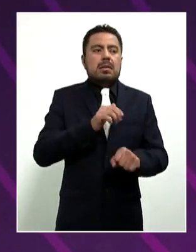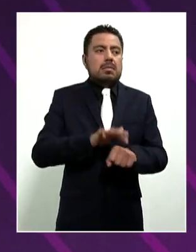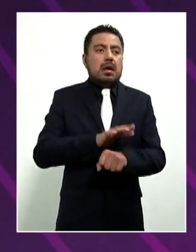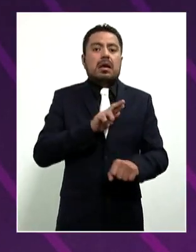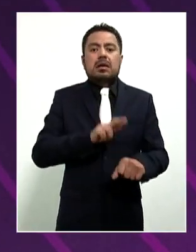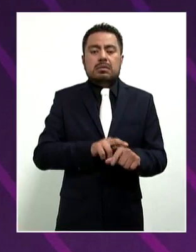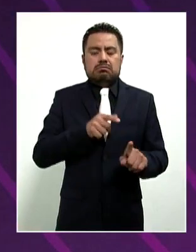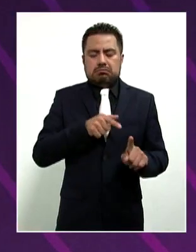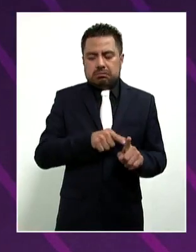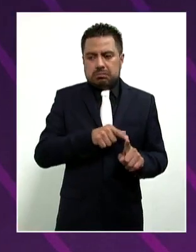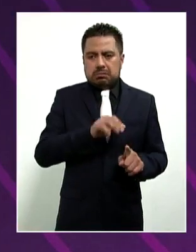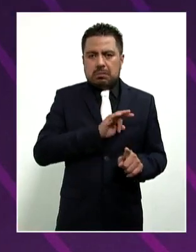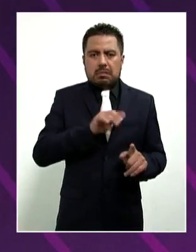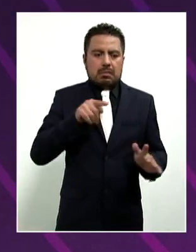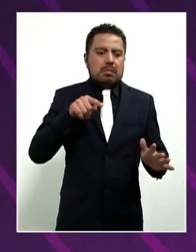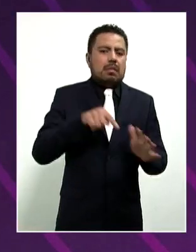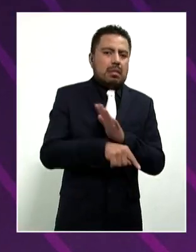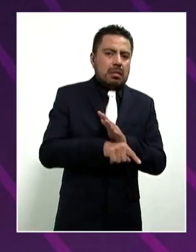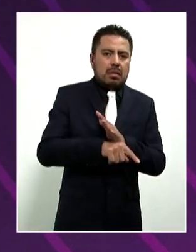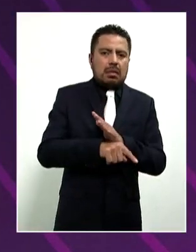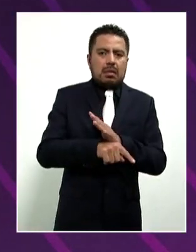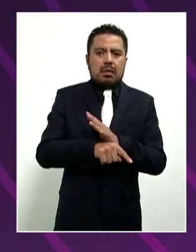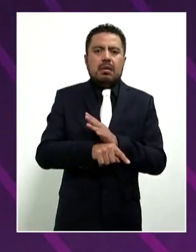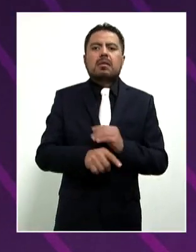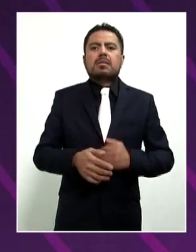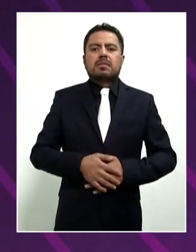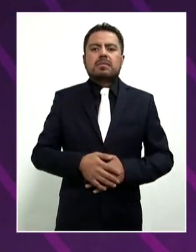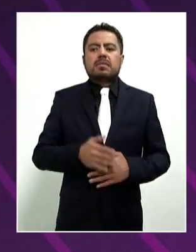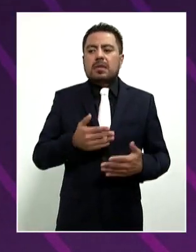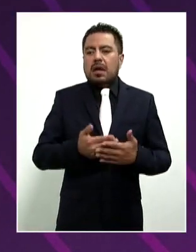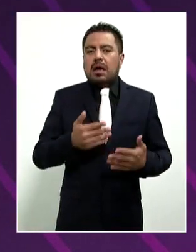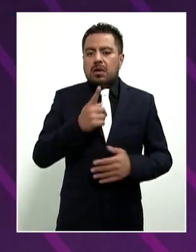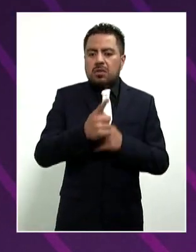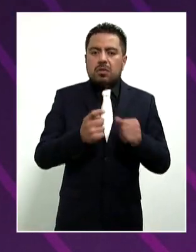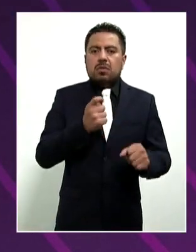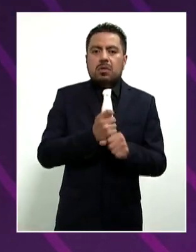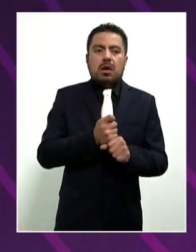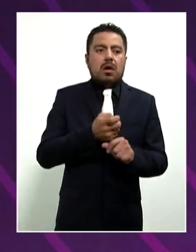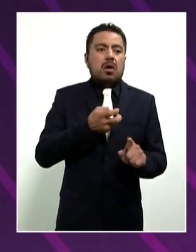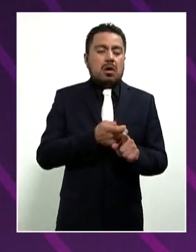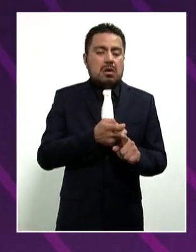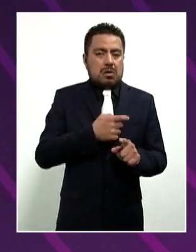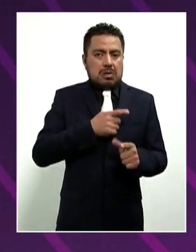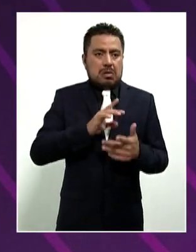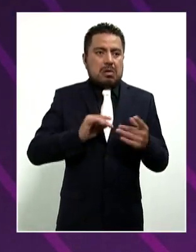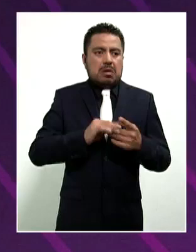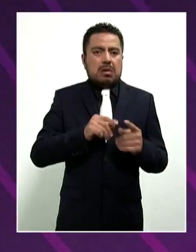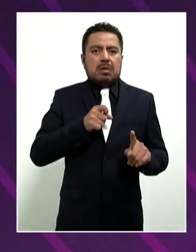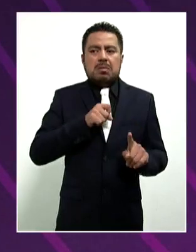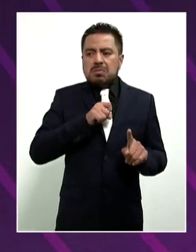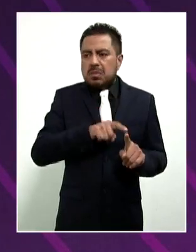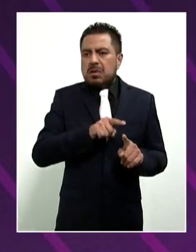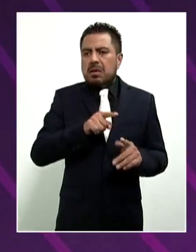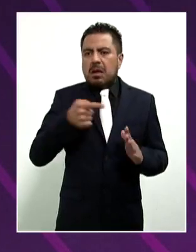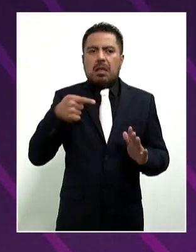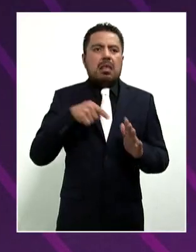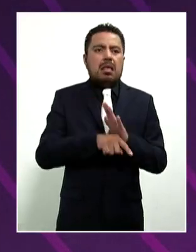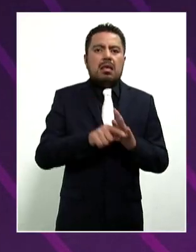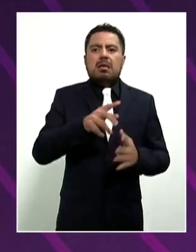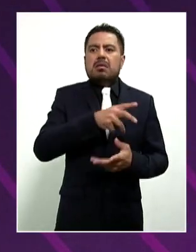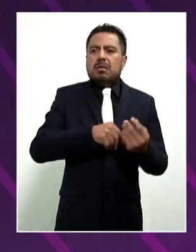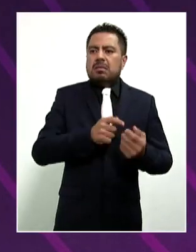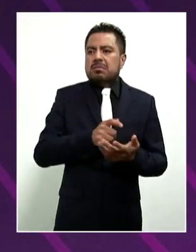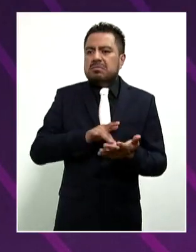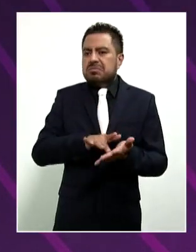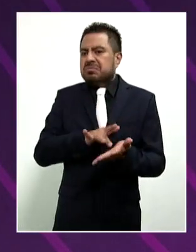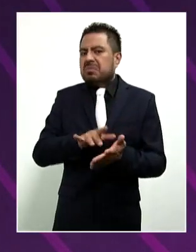bastante precario, diría yo, y este año no ha sido la excepción, y más bien diría que es más precario porque todo es relativo, es más